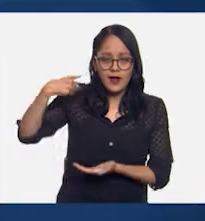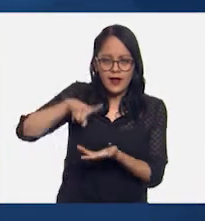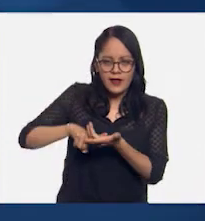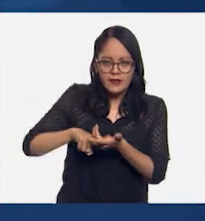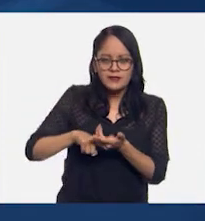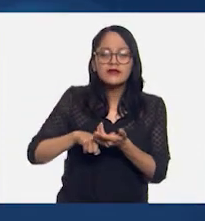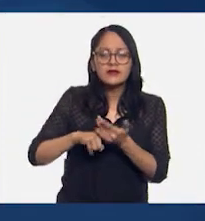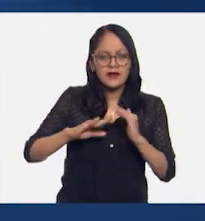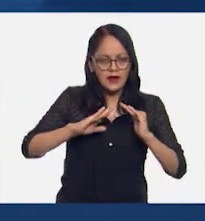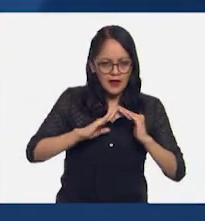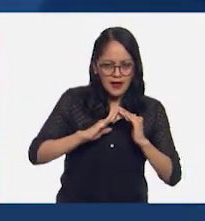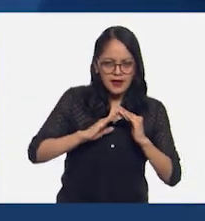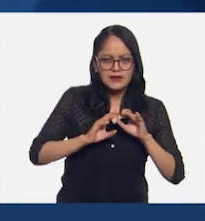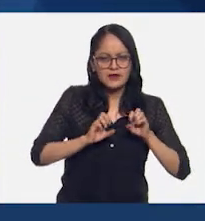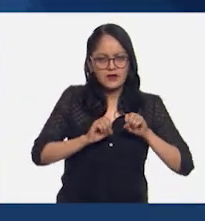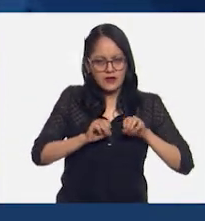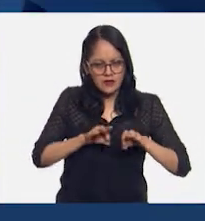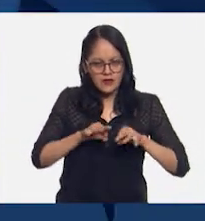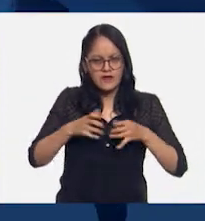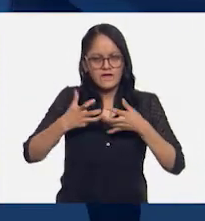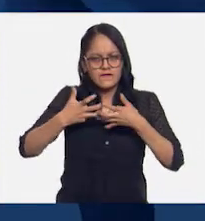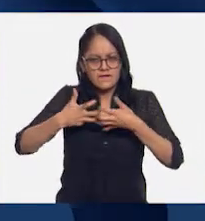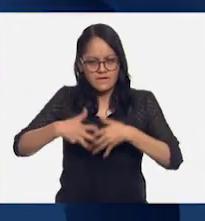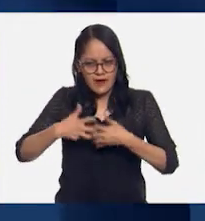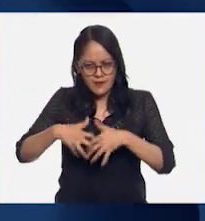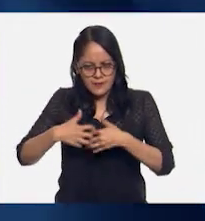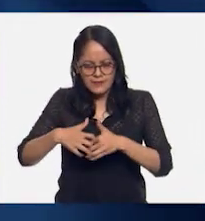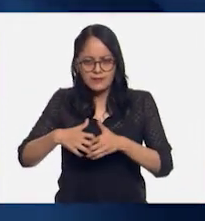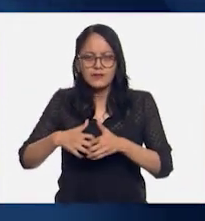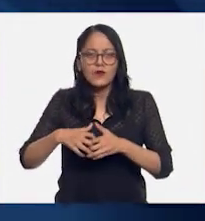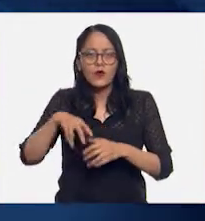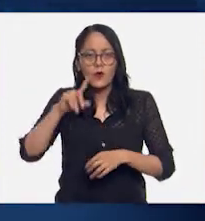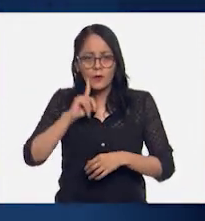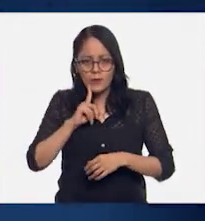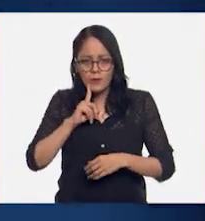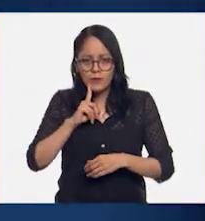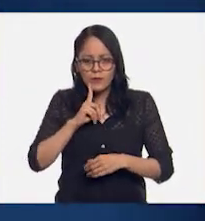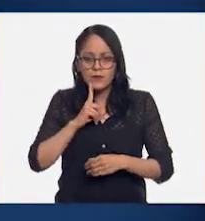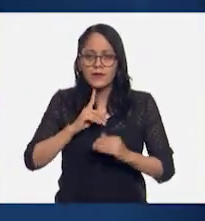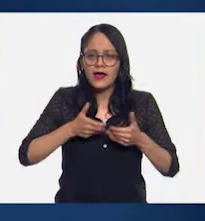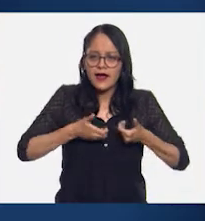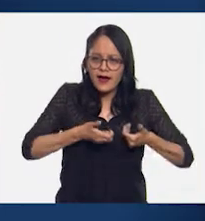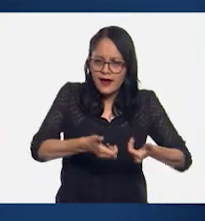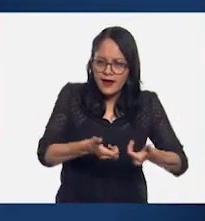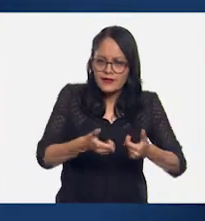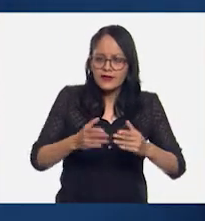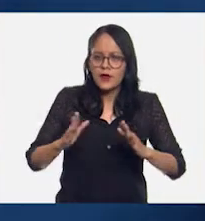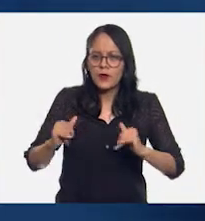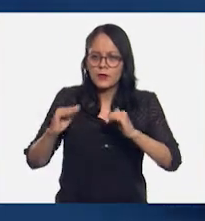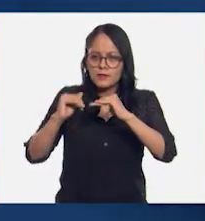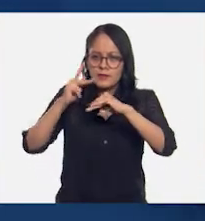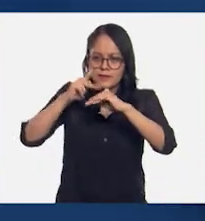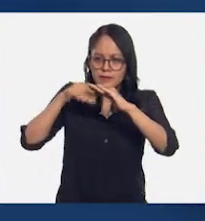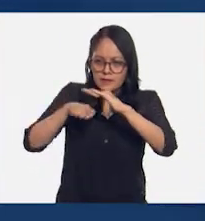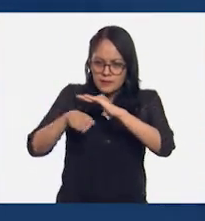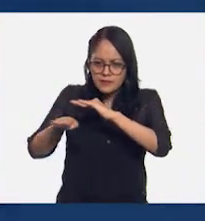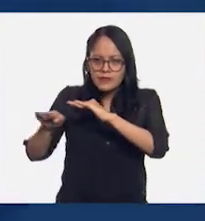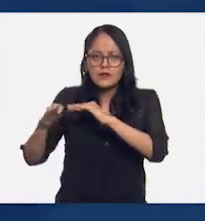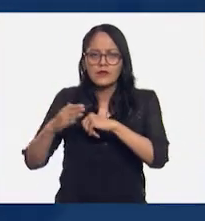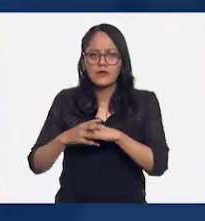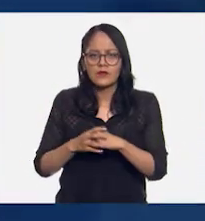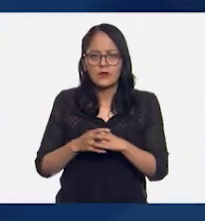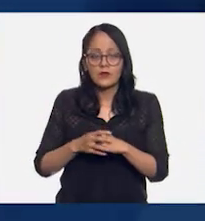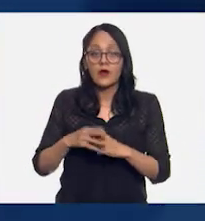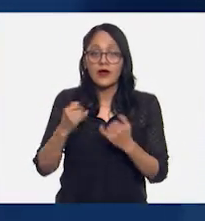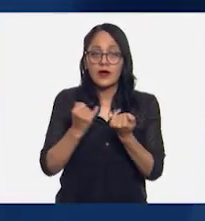casa, oficina, fábrica o mujer, o calle o mina, o seco calabozo. A este yo